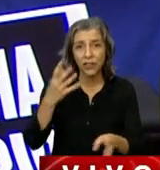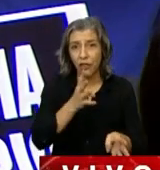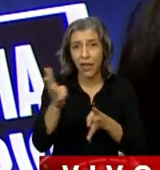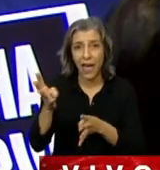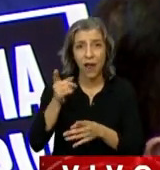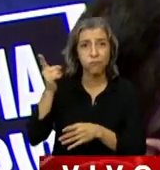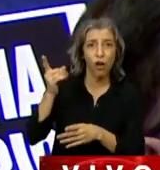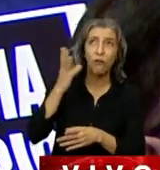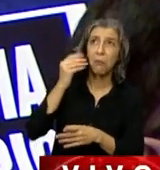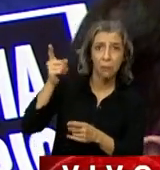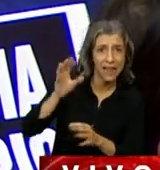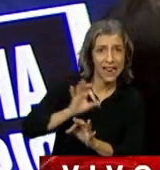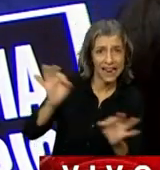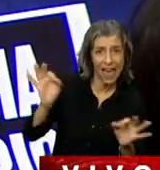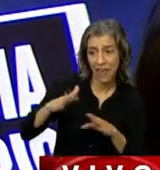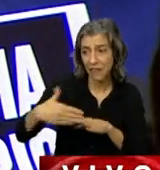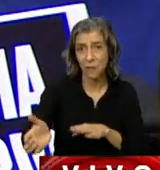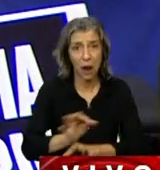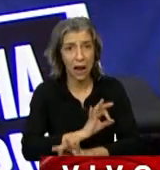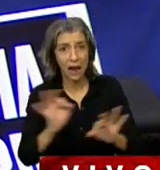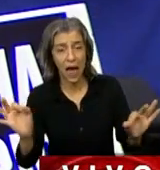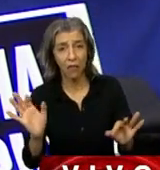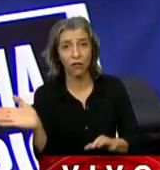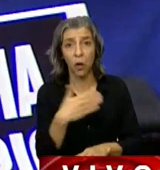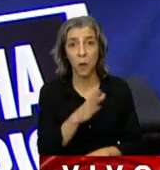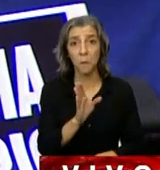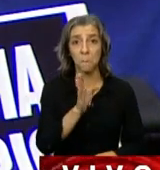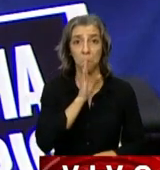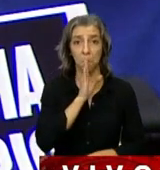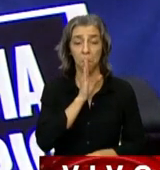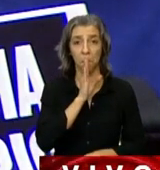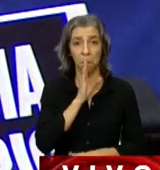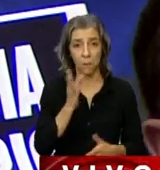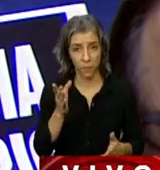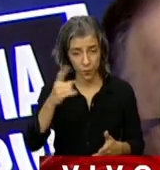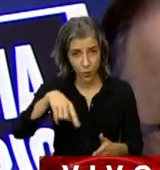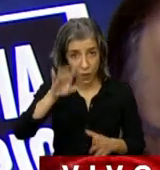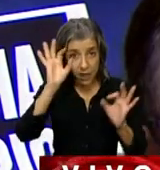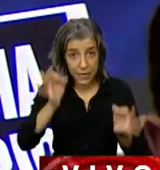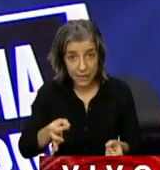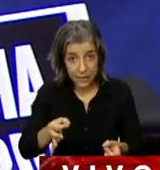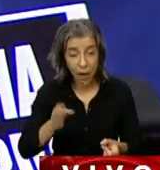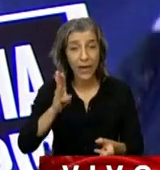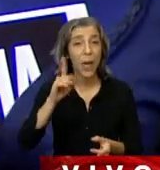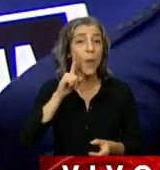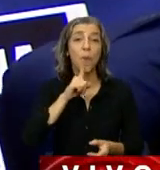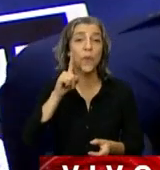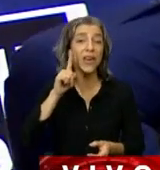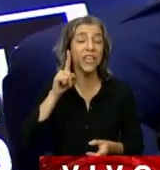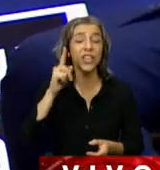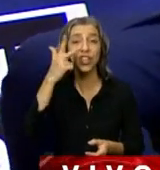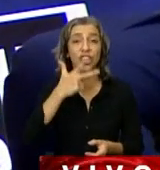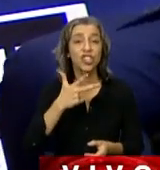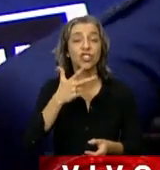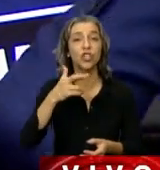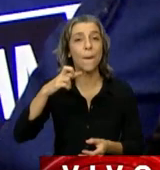con posterioridad, que no dicen una palabra, saben que la British Petroleum es la